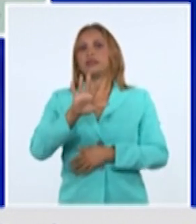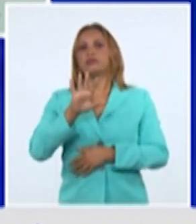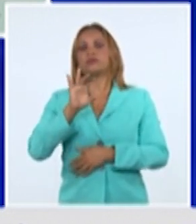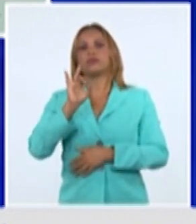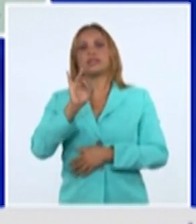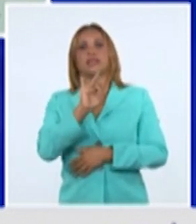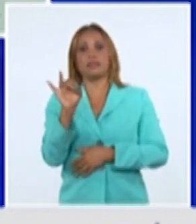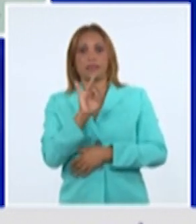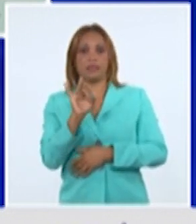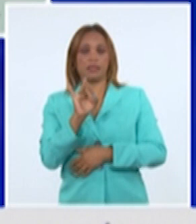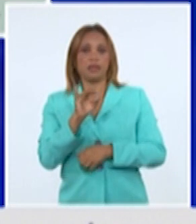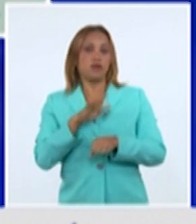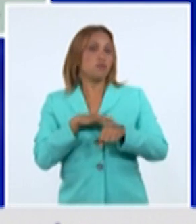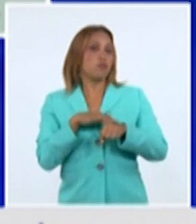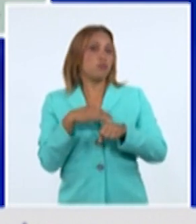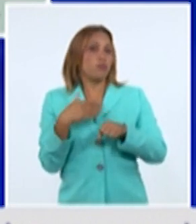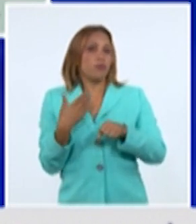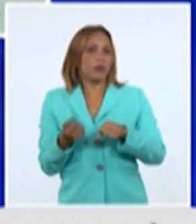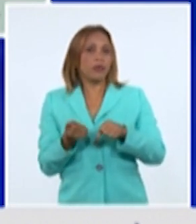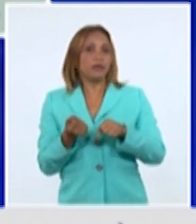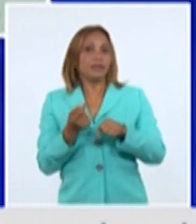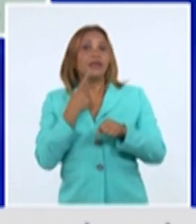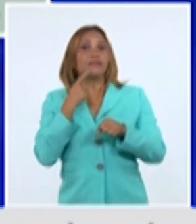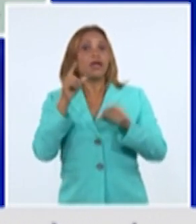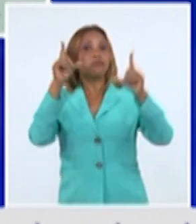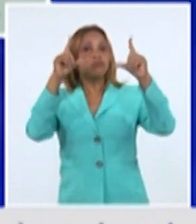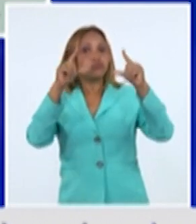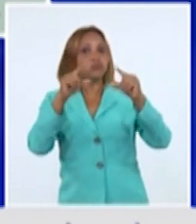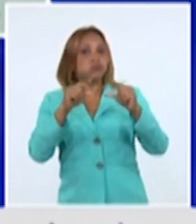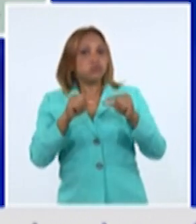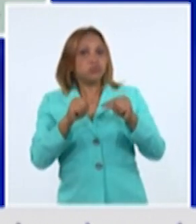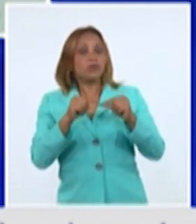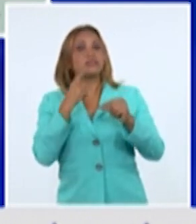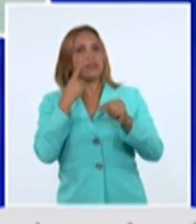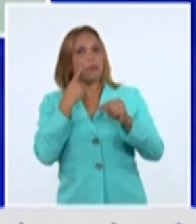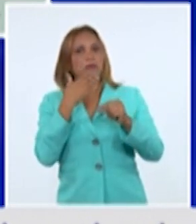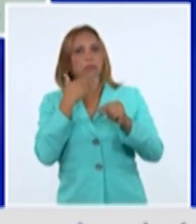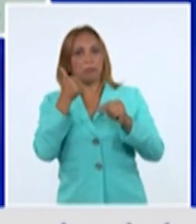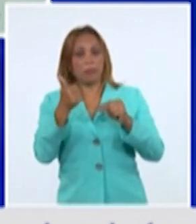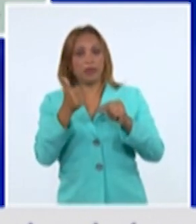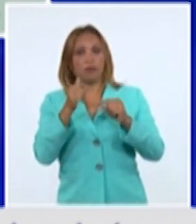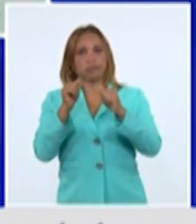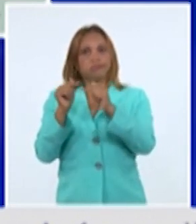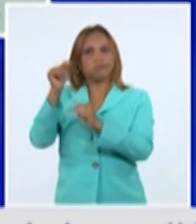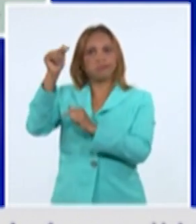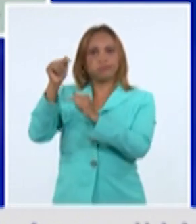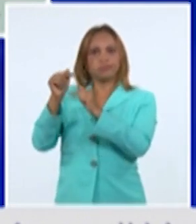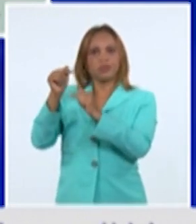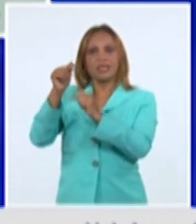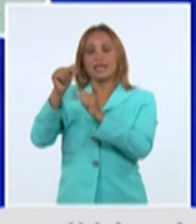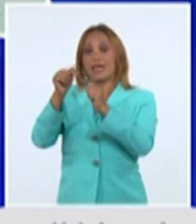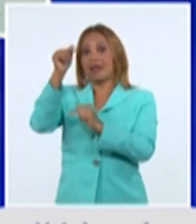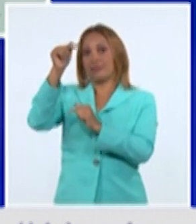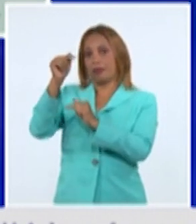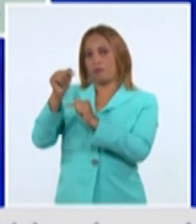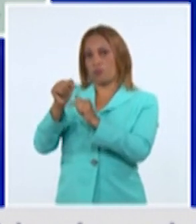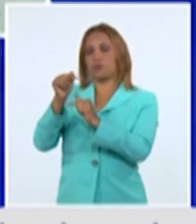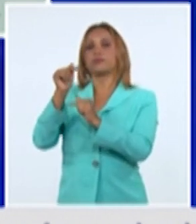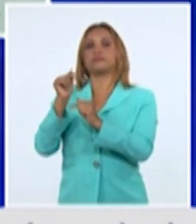28.577, como consecuencia de la reducción que también se ve ahí en el gráfico, que se viene